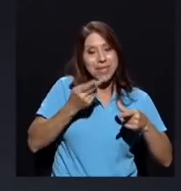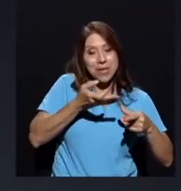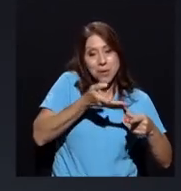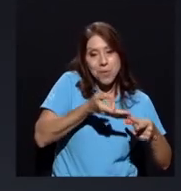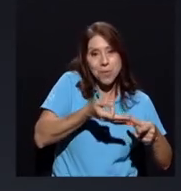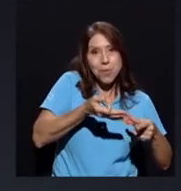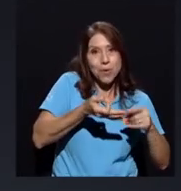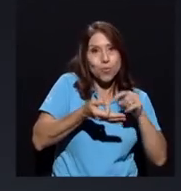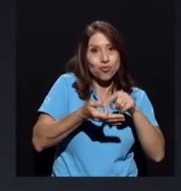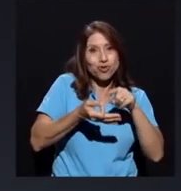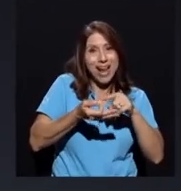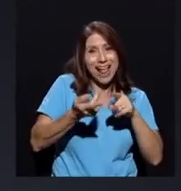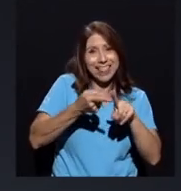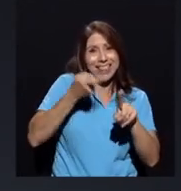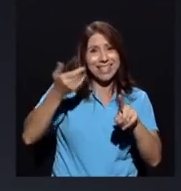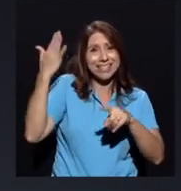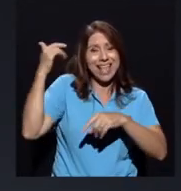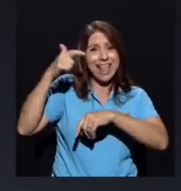colonial